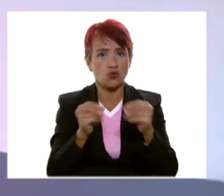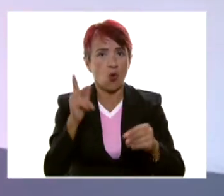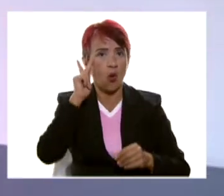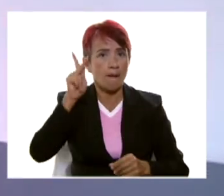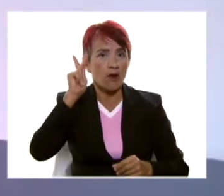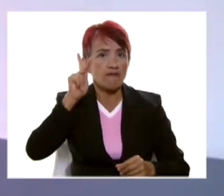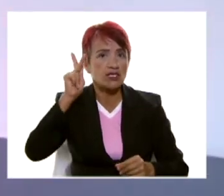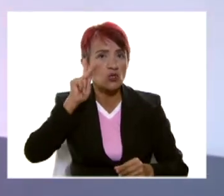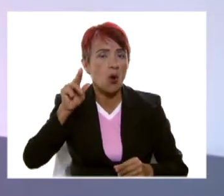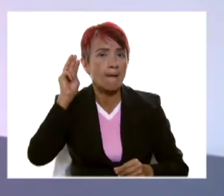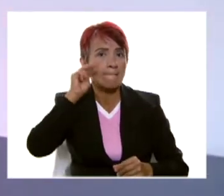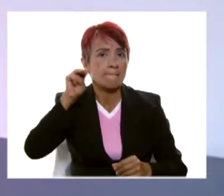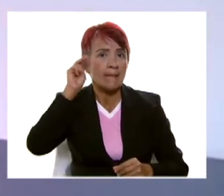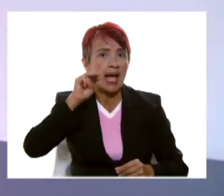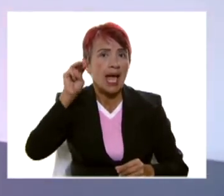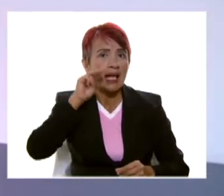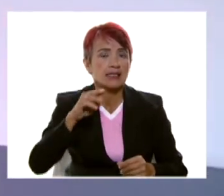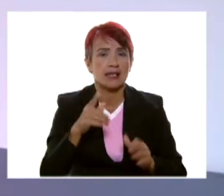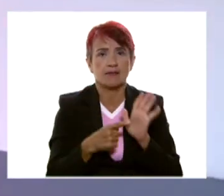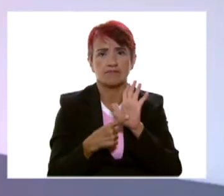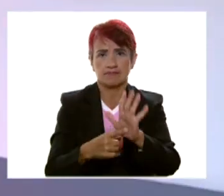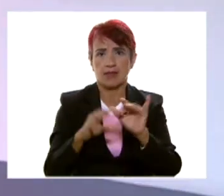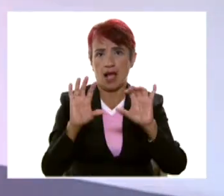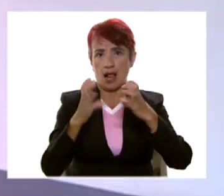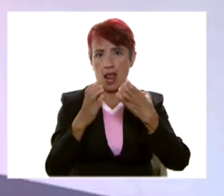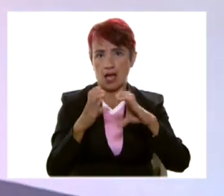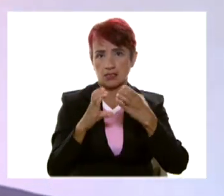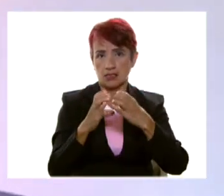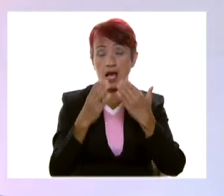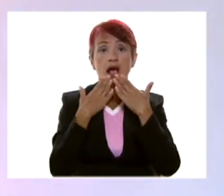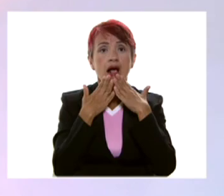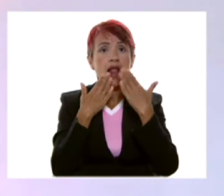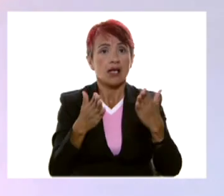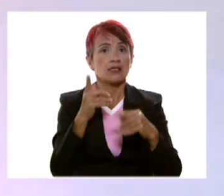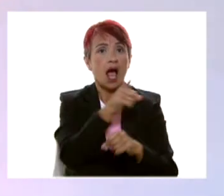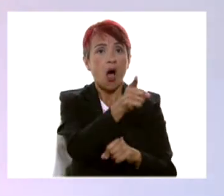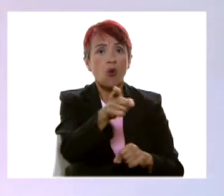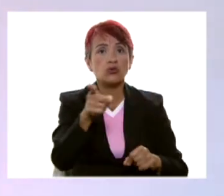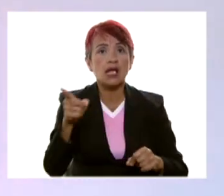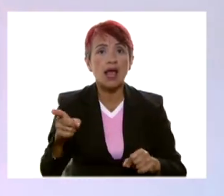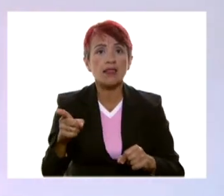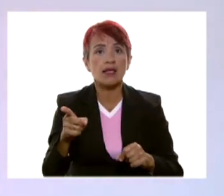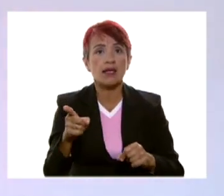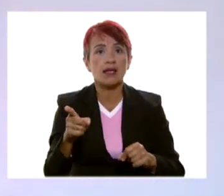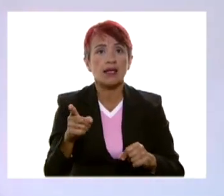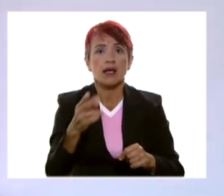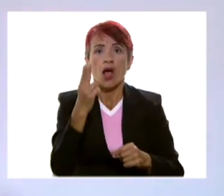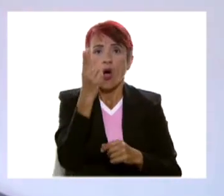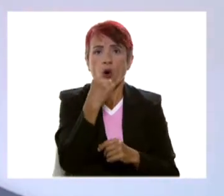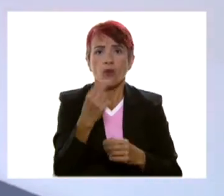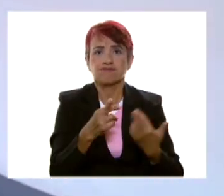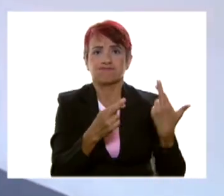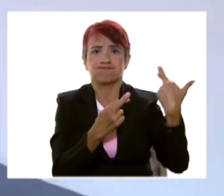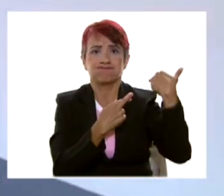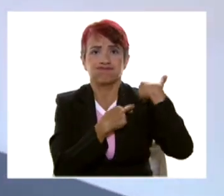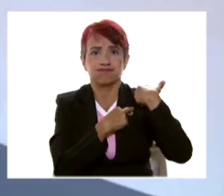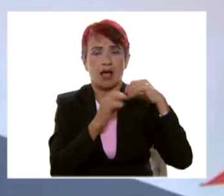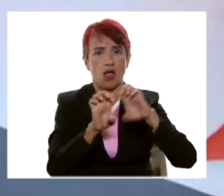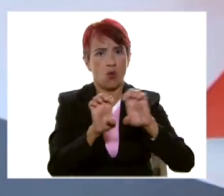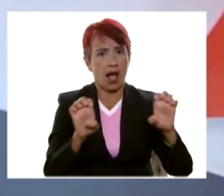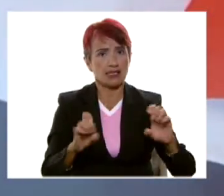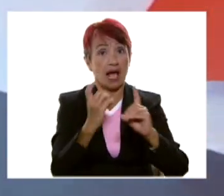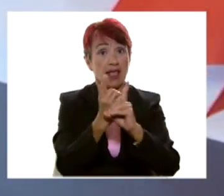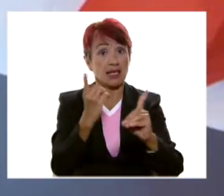profesores y nuestras profesoras por estas clases y agradecerles a ustedes por estar comprometidos con su educación